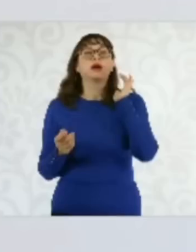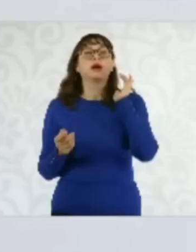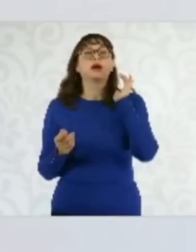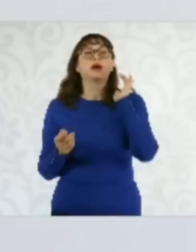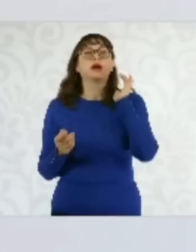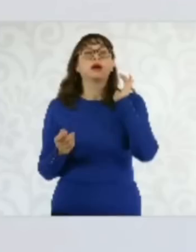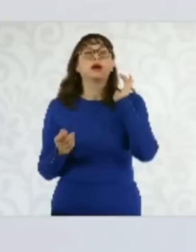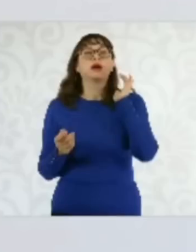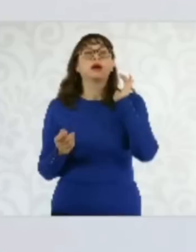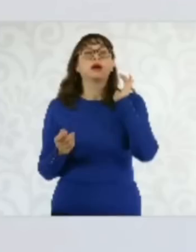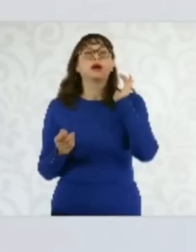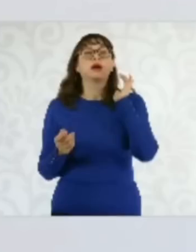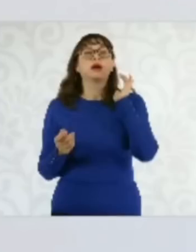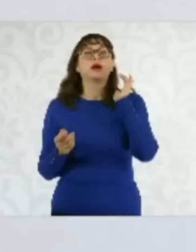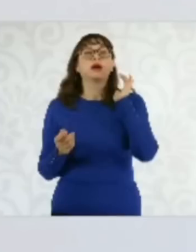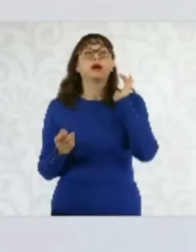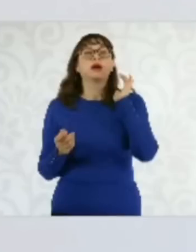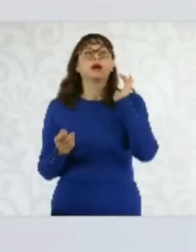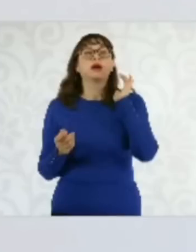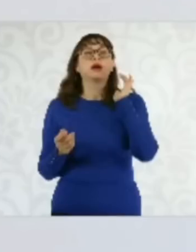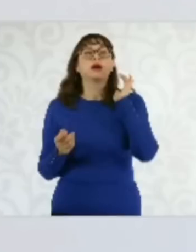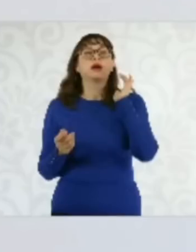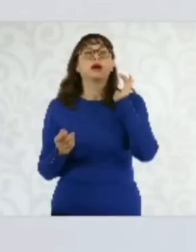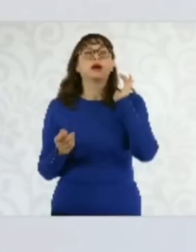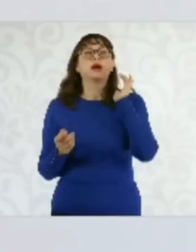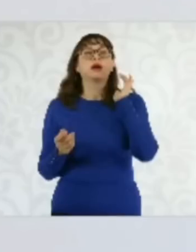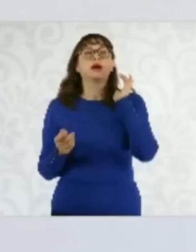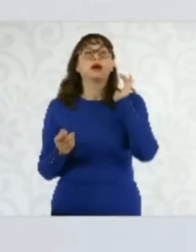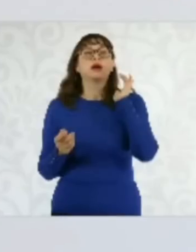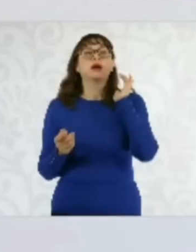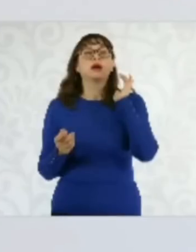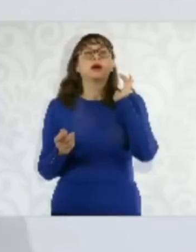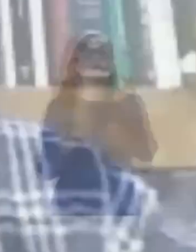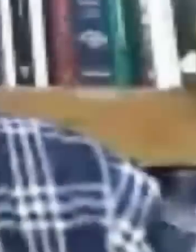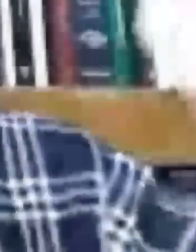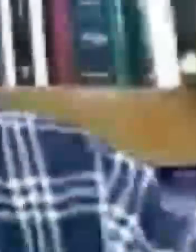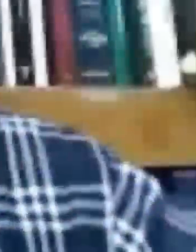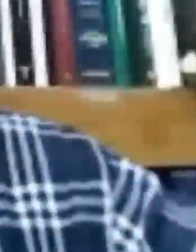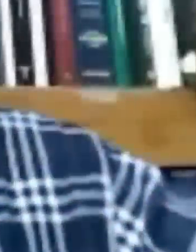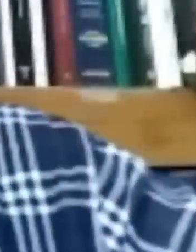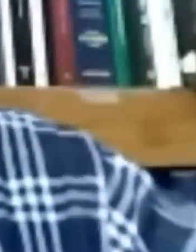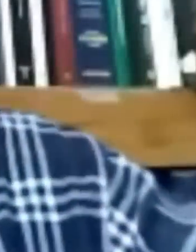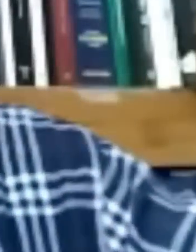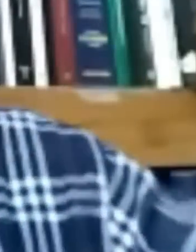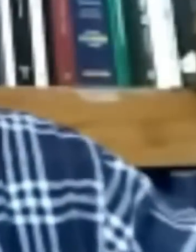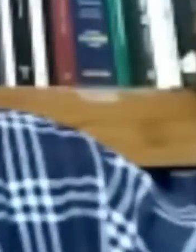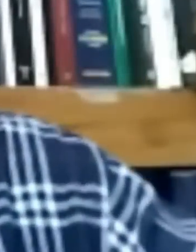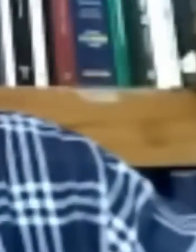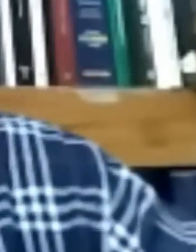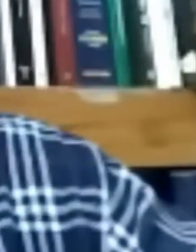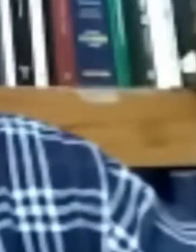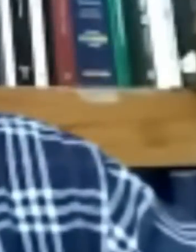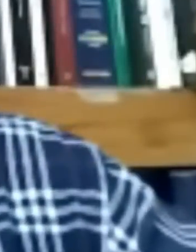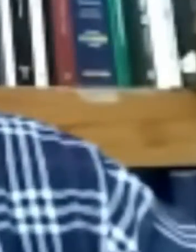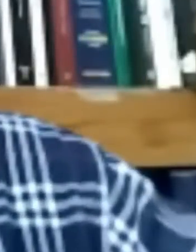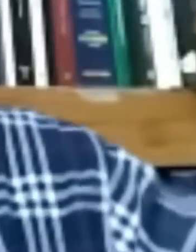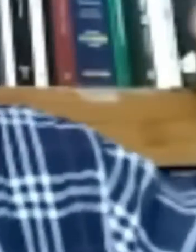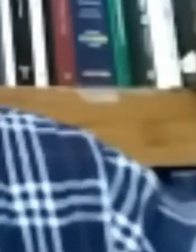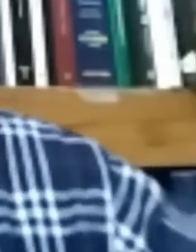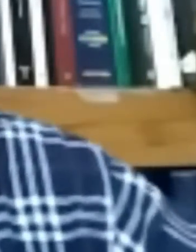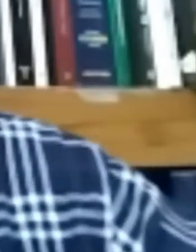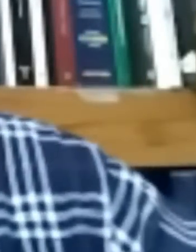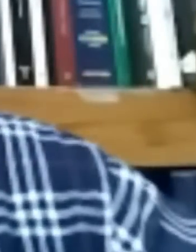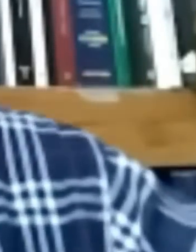el tráfico de droga, tiene implicaciones políticas, y no van a dar a conocer eso. No lo van a dar, ¿por qué? Porque ellos sabían que iba a llegar esa